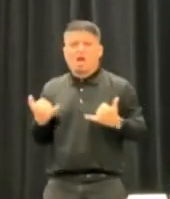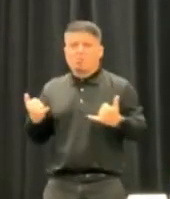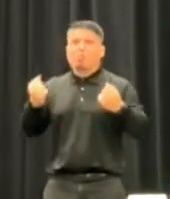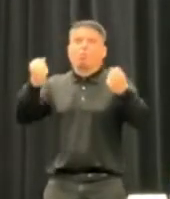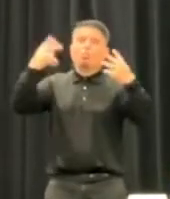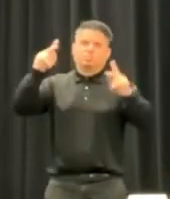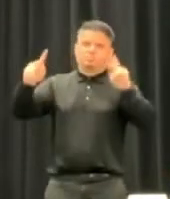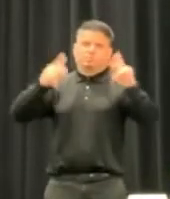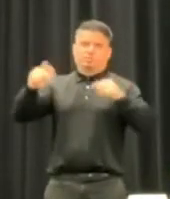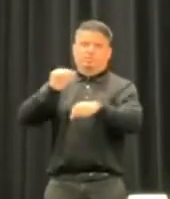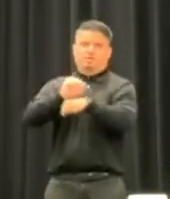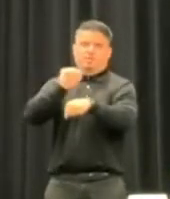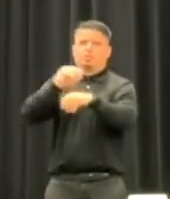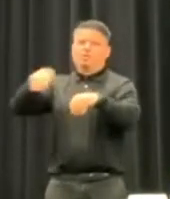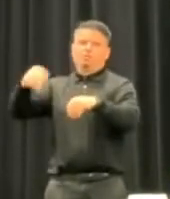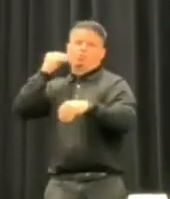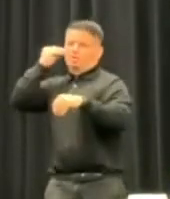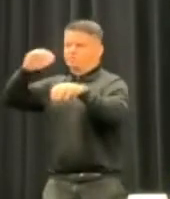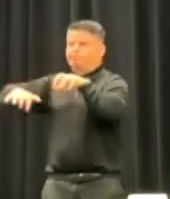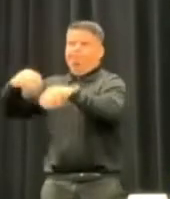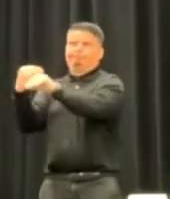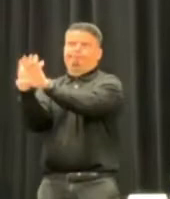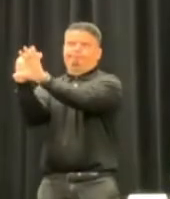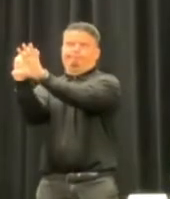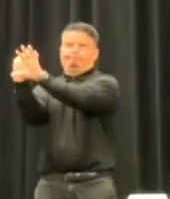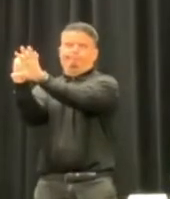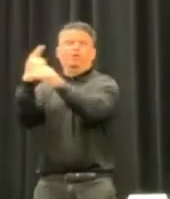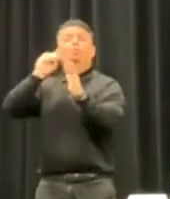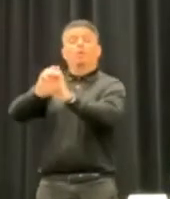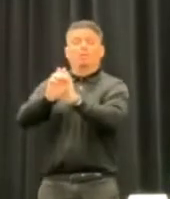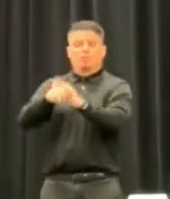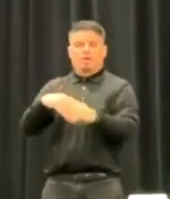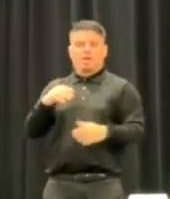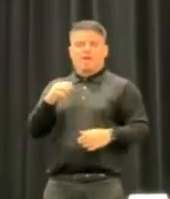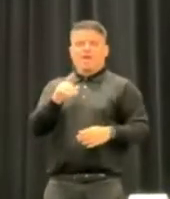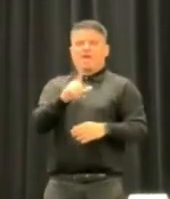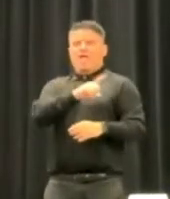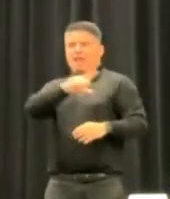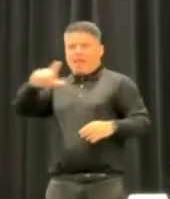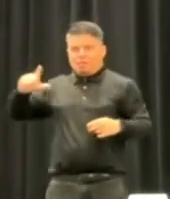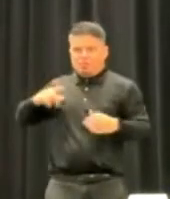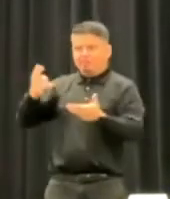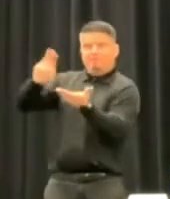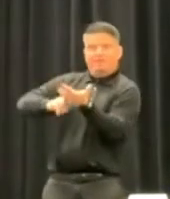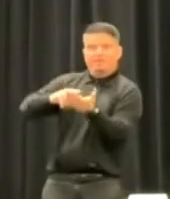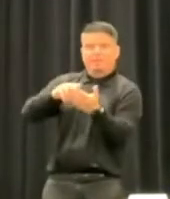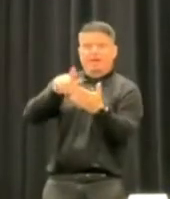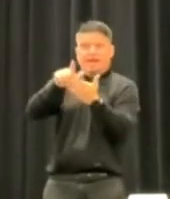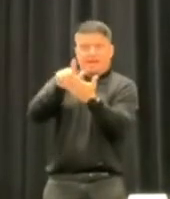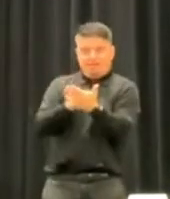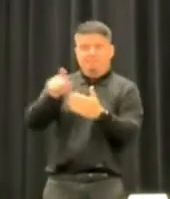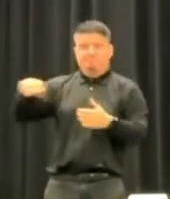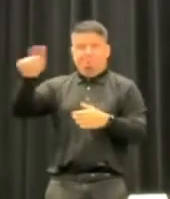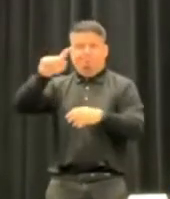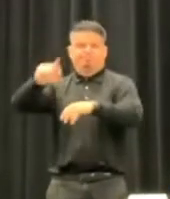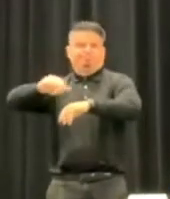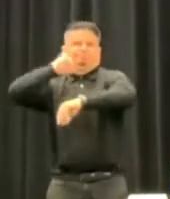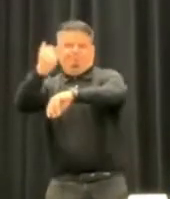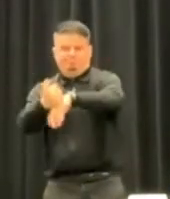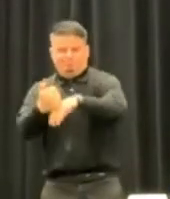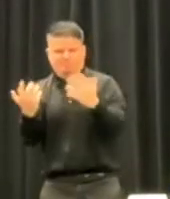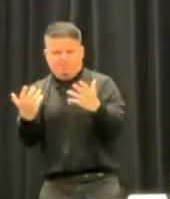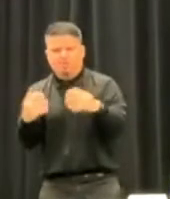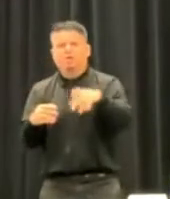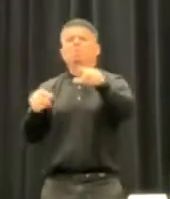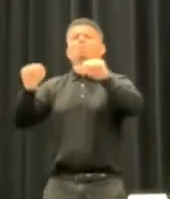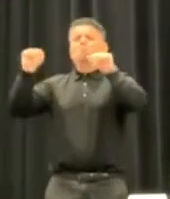gobierno de puerto rico pone la legislatura de puerto rico en diciembre firmó una ley donde establece la posibilidad de trabajar